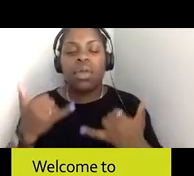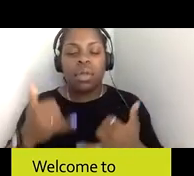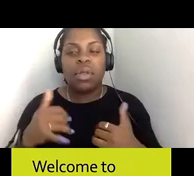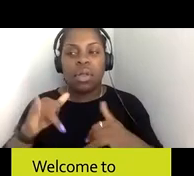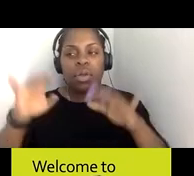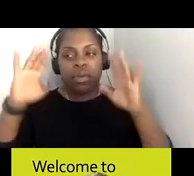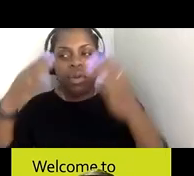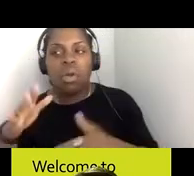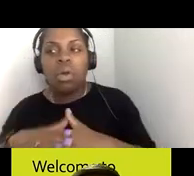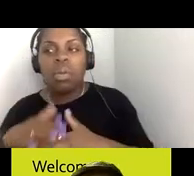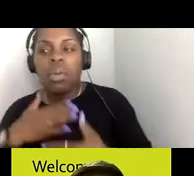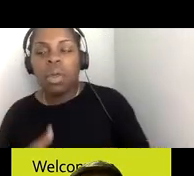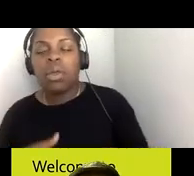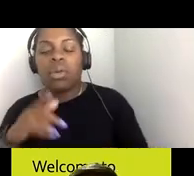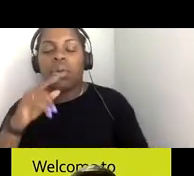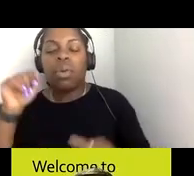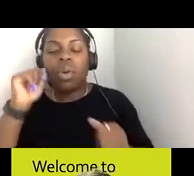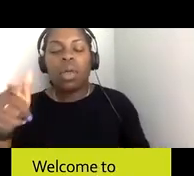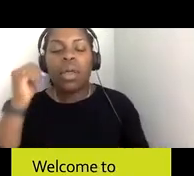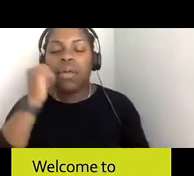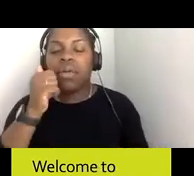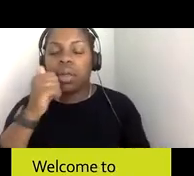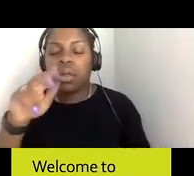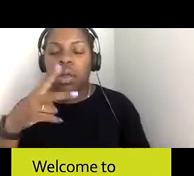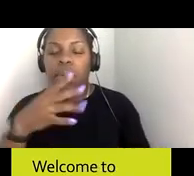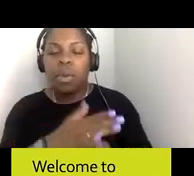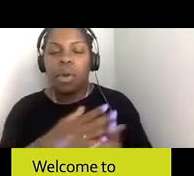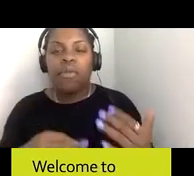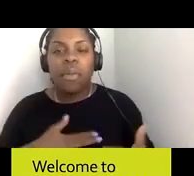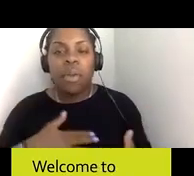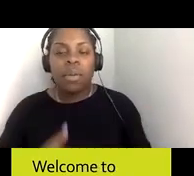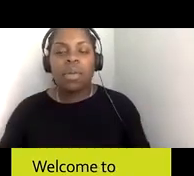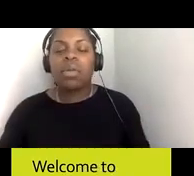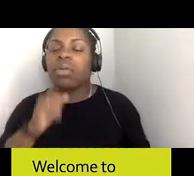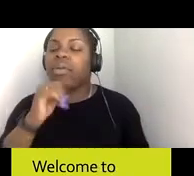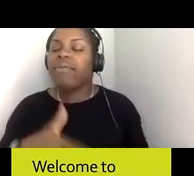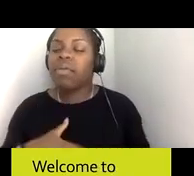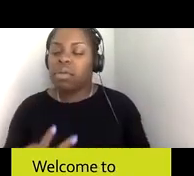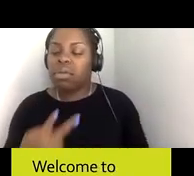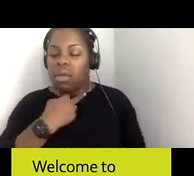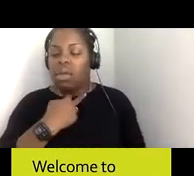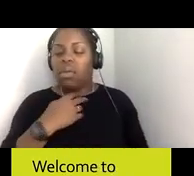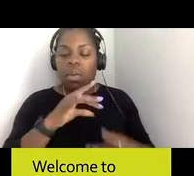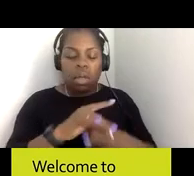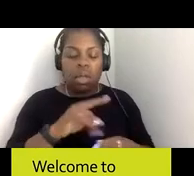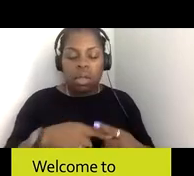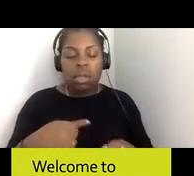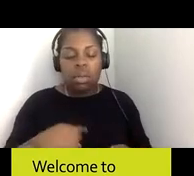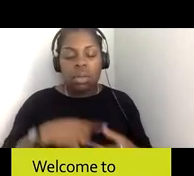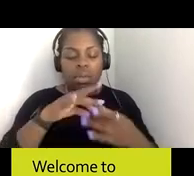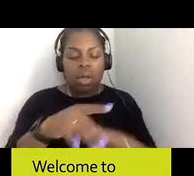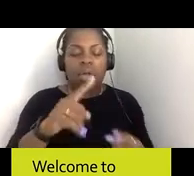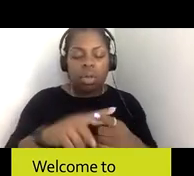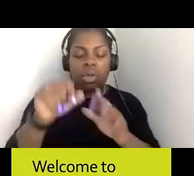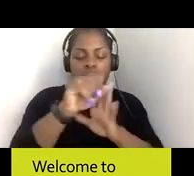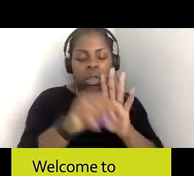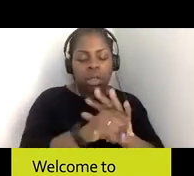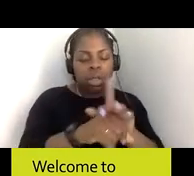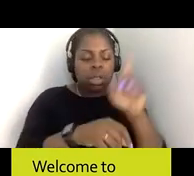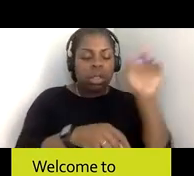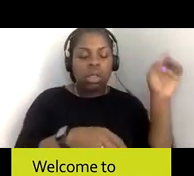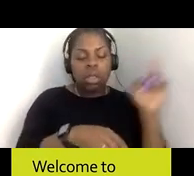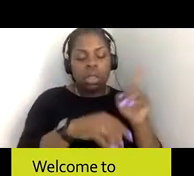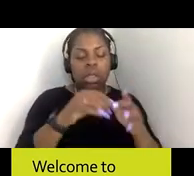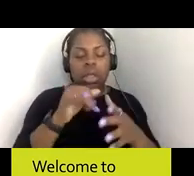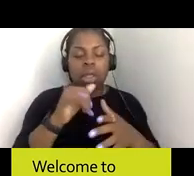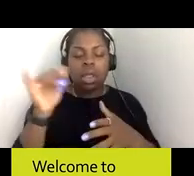Y él tenía una cita diciendo: yo me despierto cada jodido día y una parte de mi cuerpo ya no